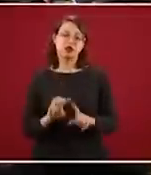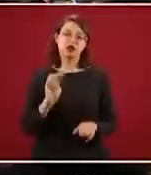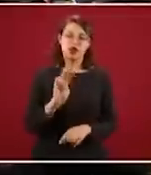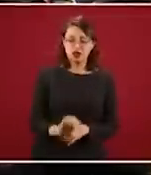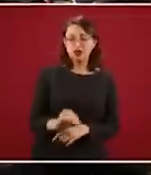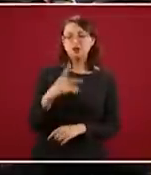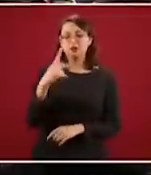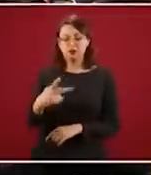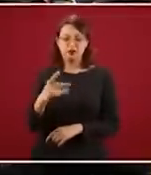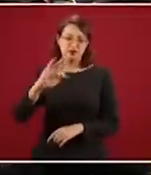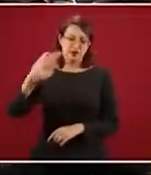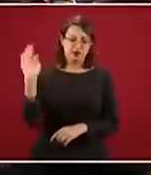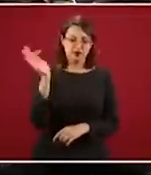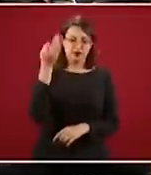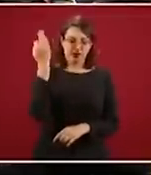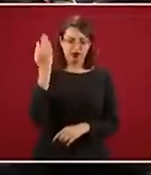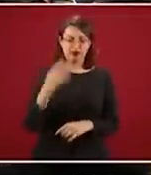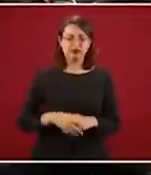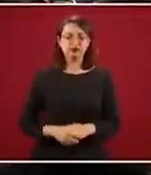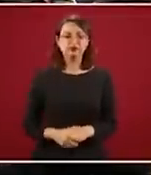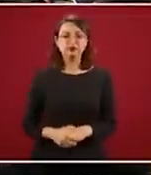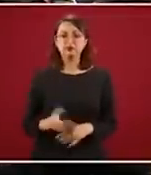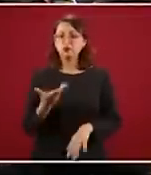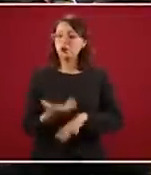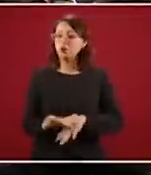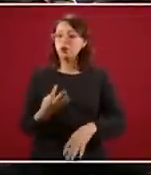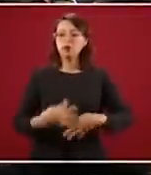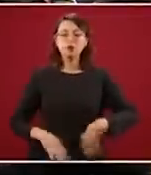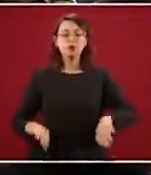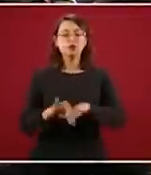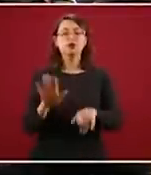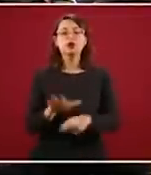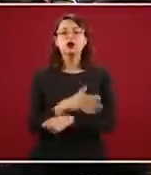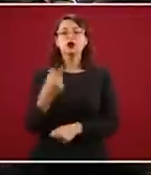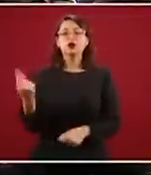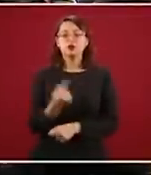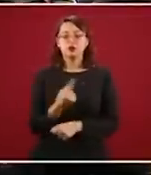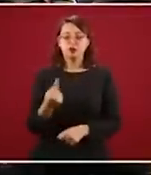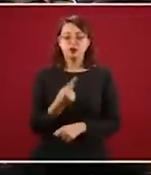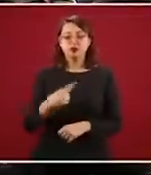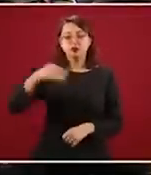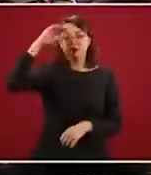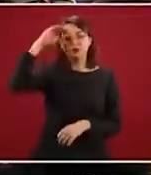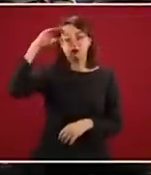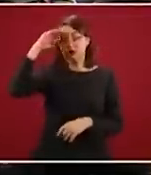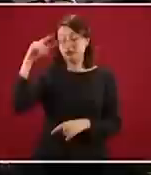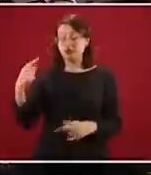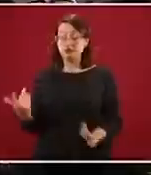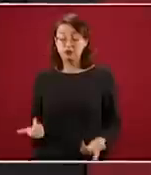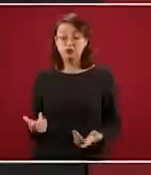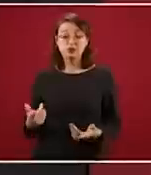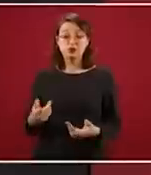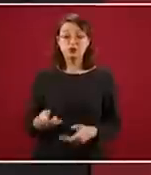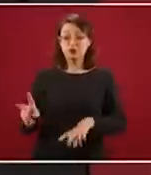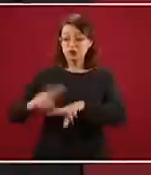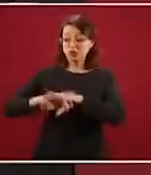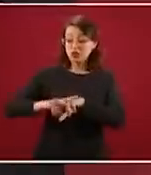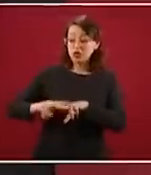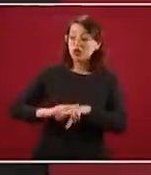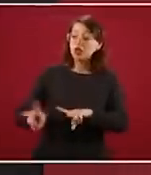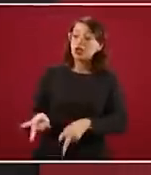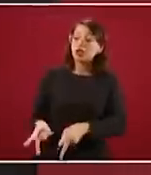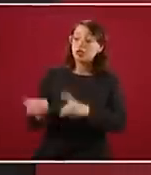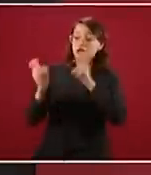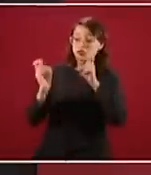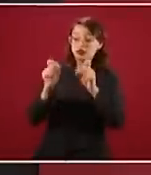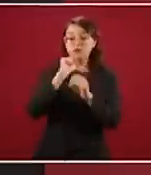Público Federal. Esto lo queremos subrayar porque consideramos que en este delito de robo de trenes, como